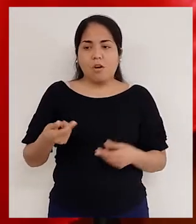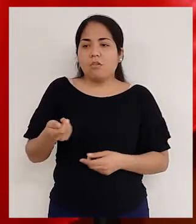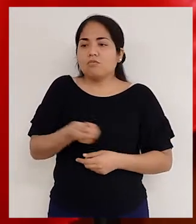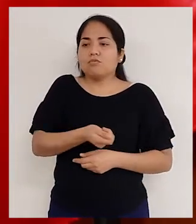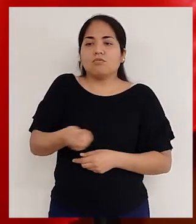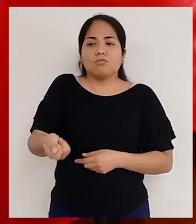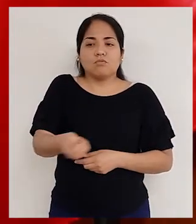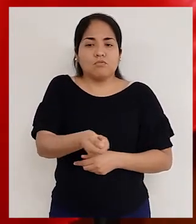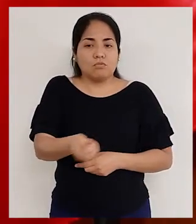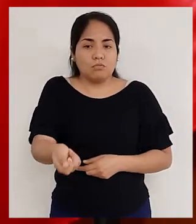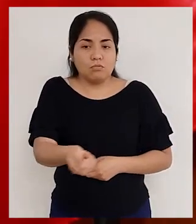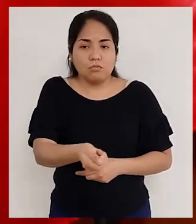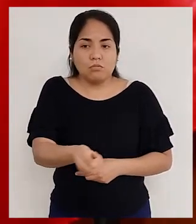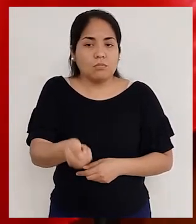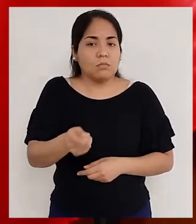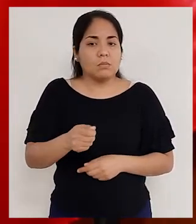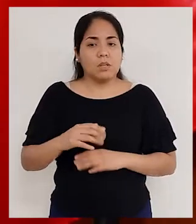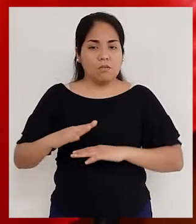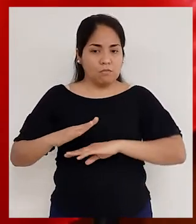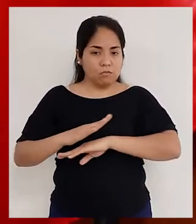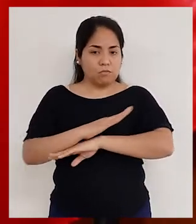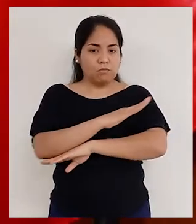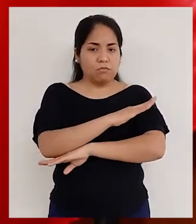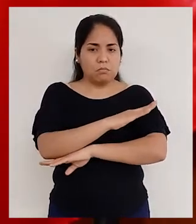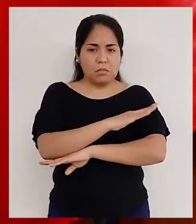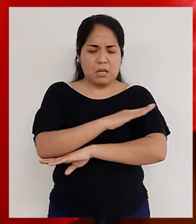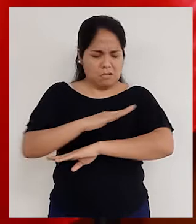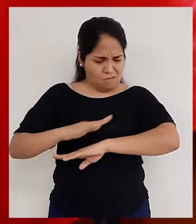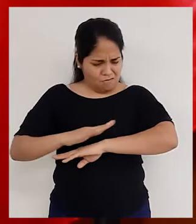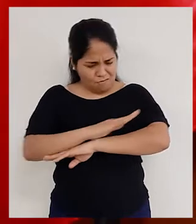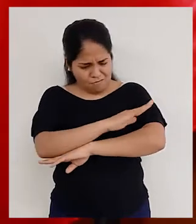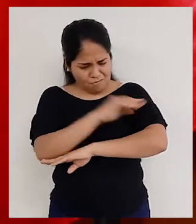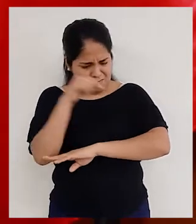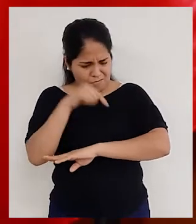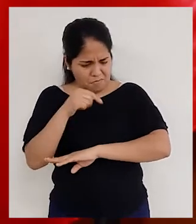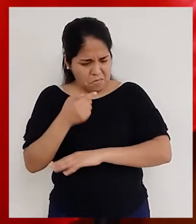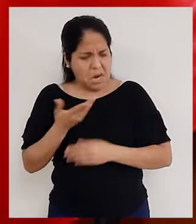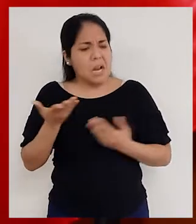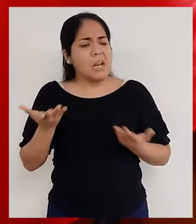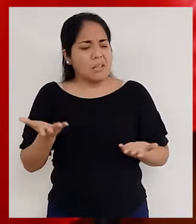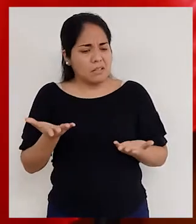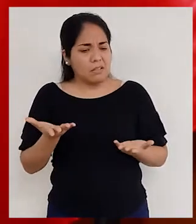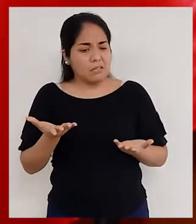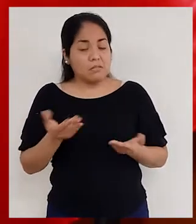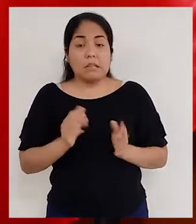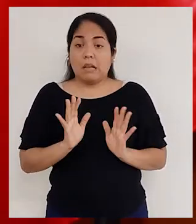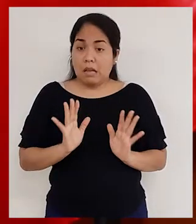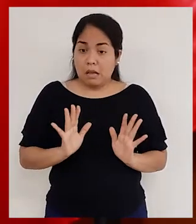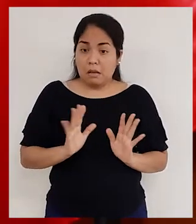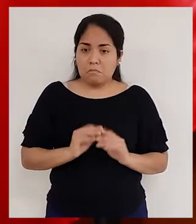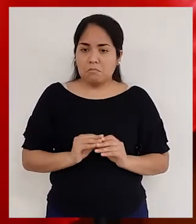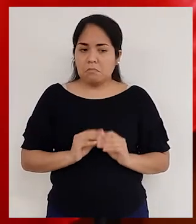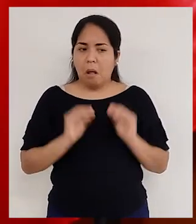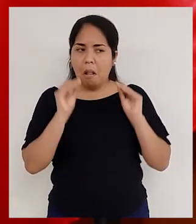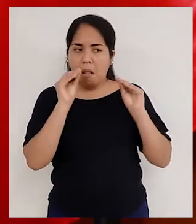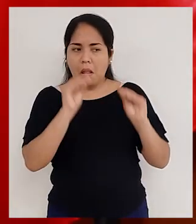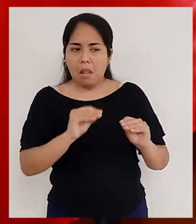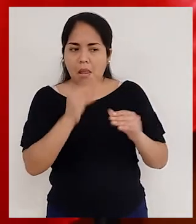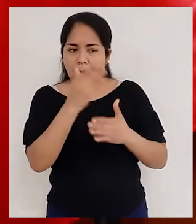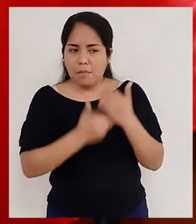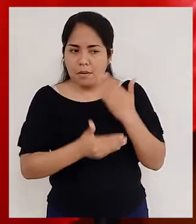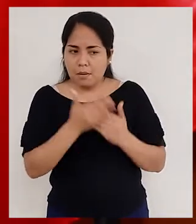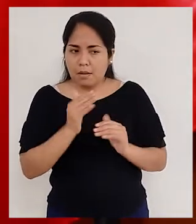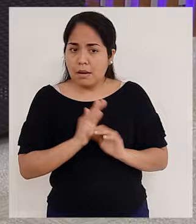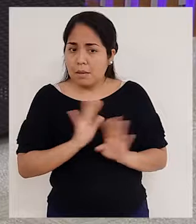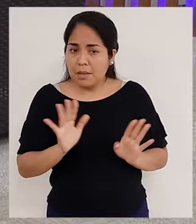ruedas o una persona con bastones que también usa la rampa. Dígame usted, ¿para quién es la rampa? La hacemos diciendo que es